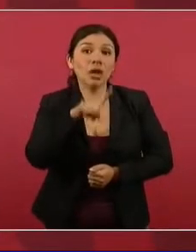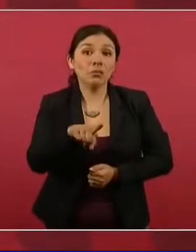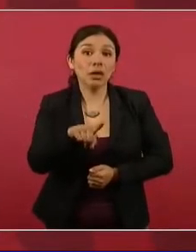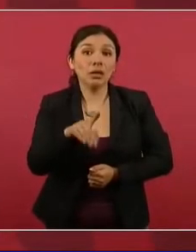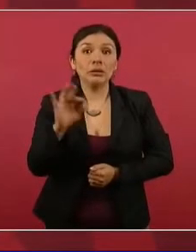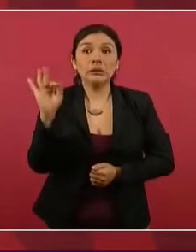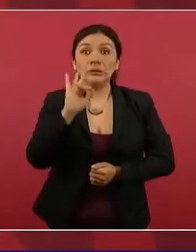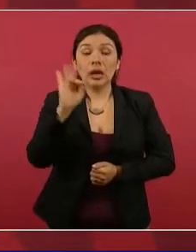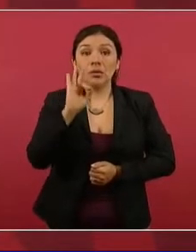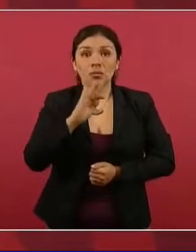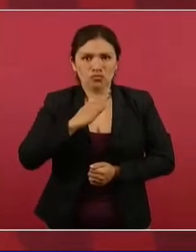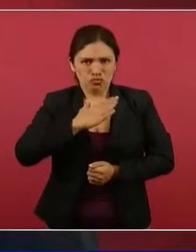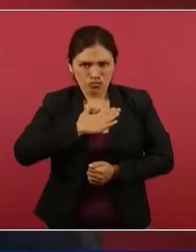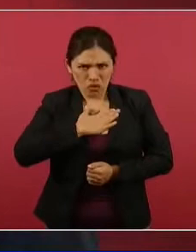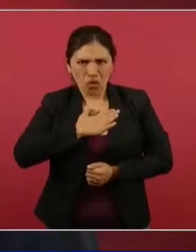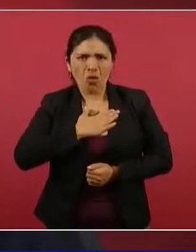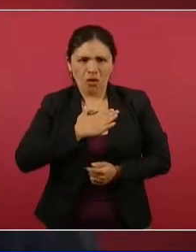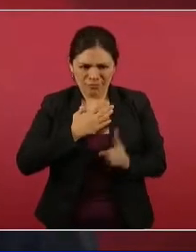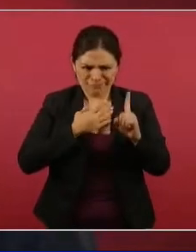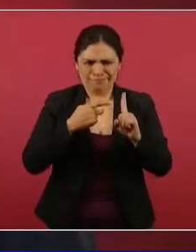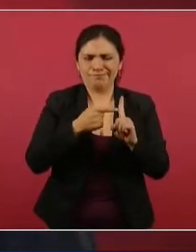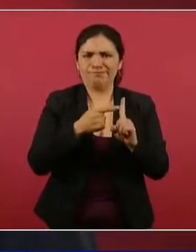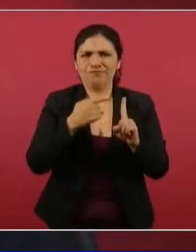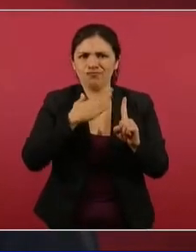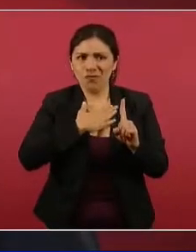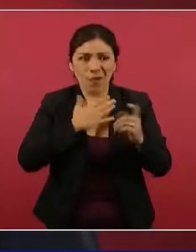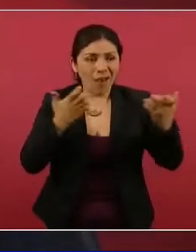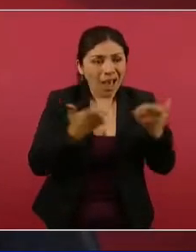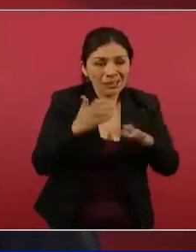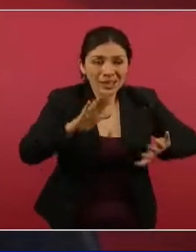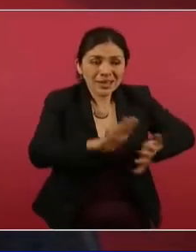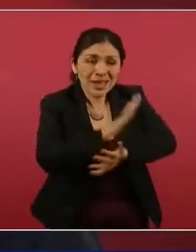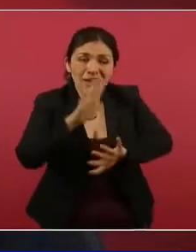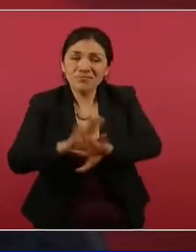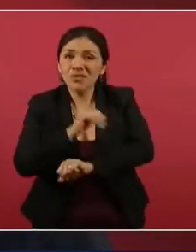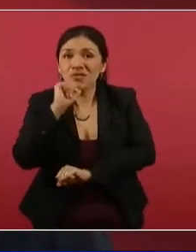yo no cambio las circunstancias,